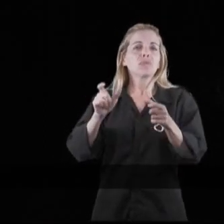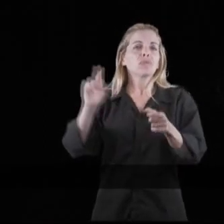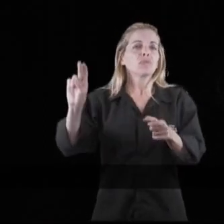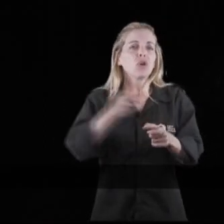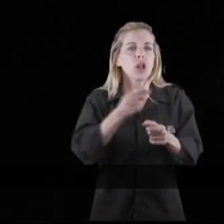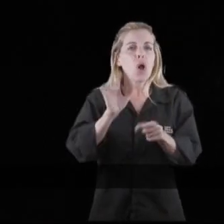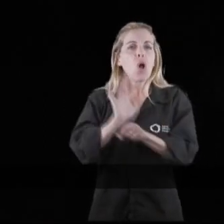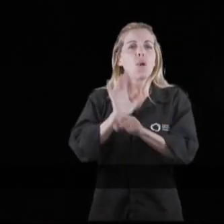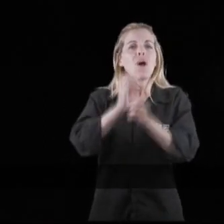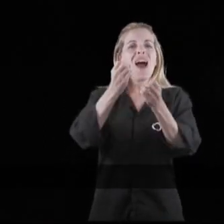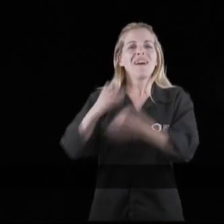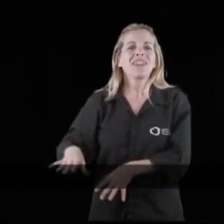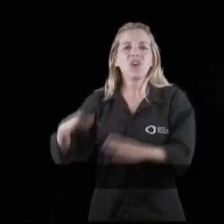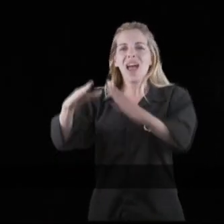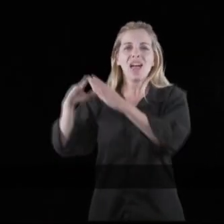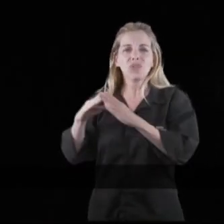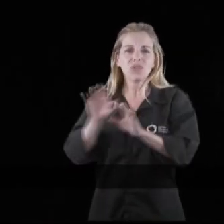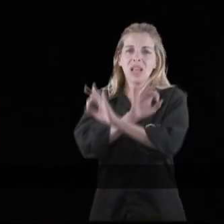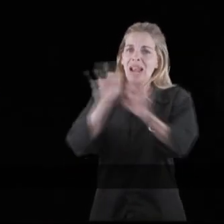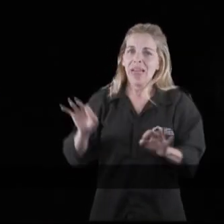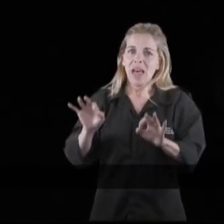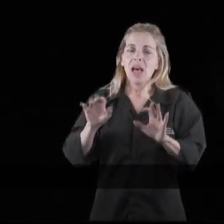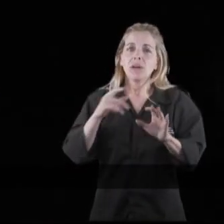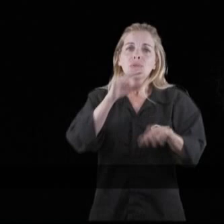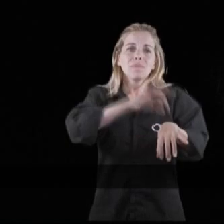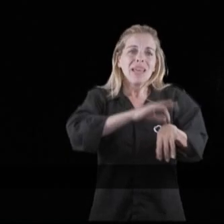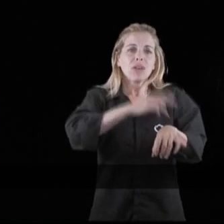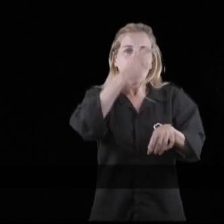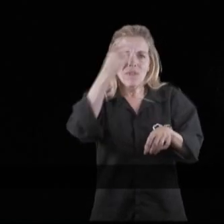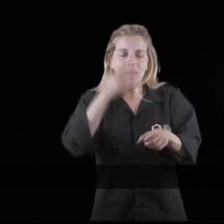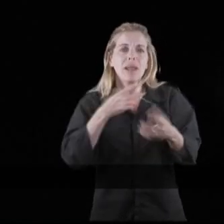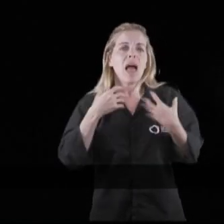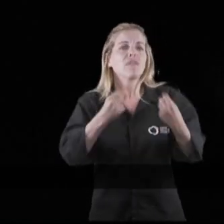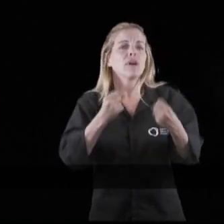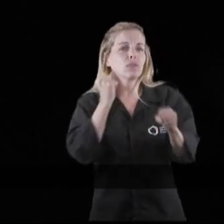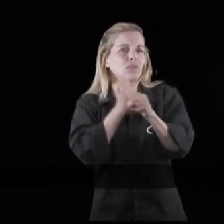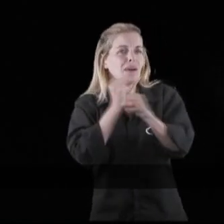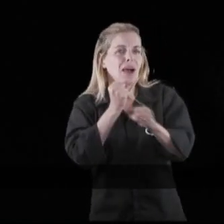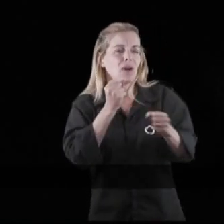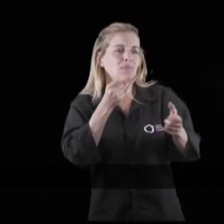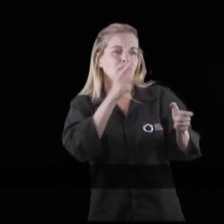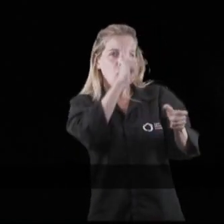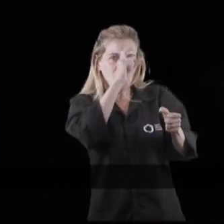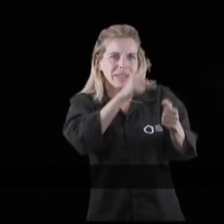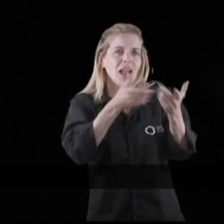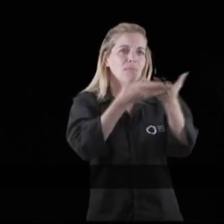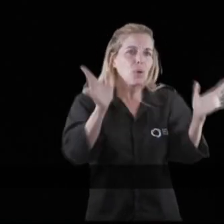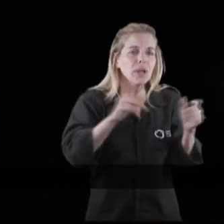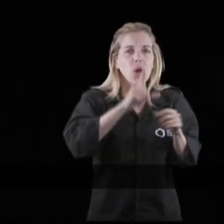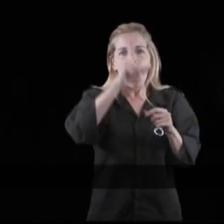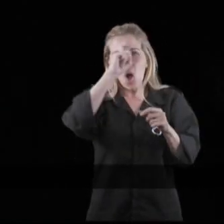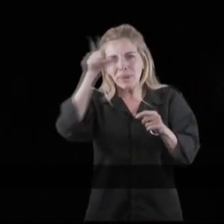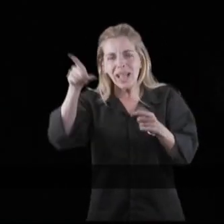Se hicieron todos los esfuerzos por salvarlo en los hospitales públicos, en los hospitales y en los sanatorios de las obras